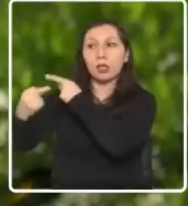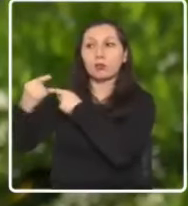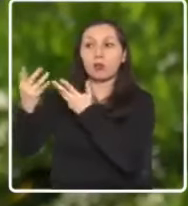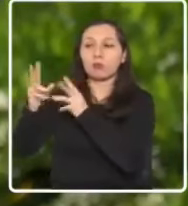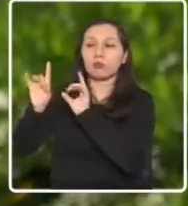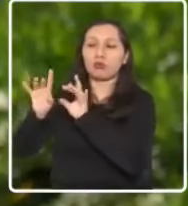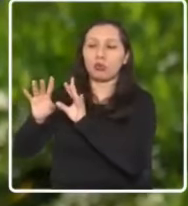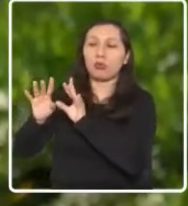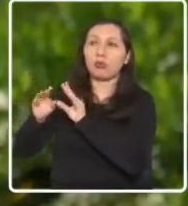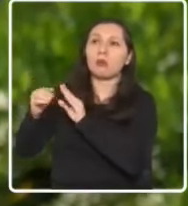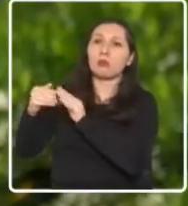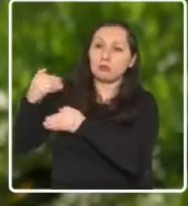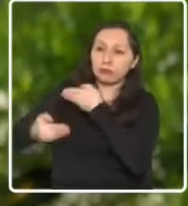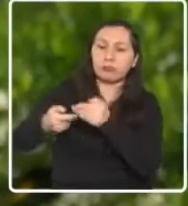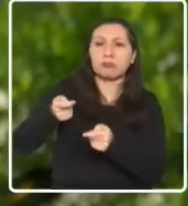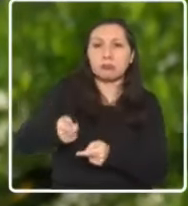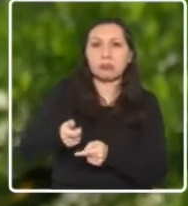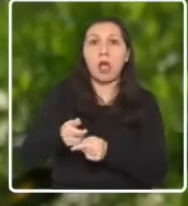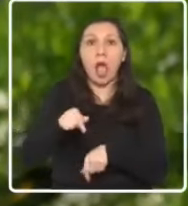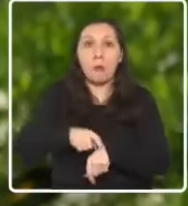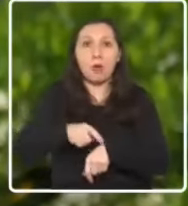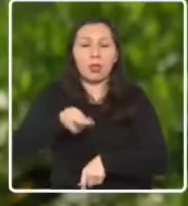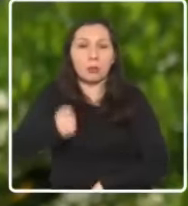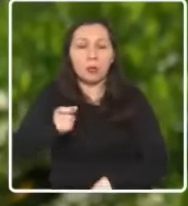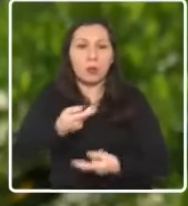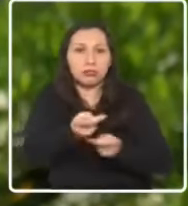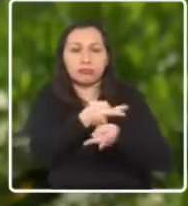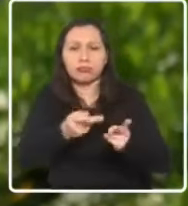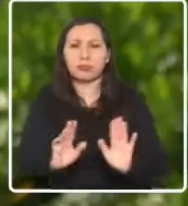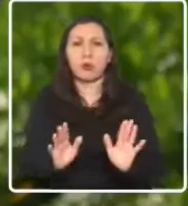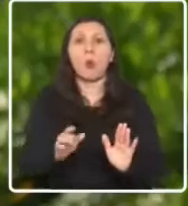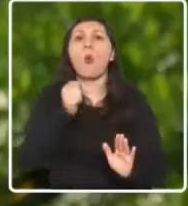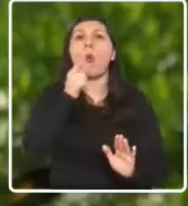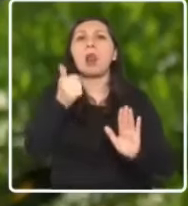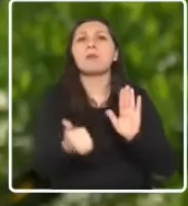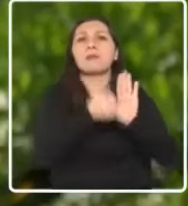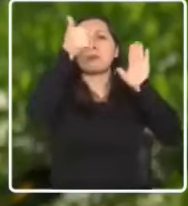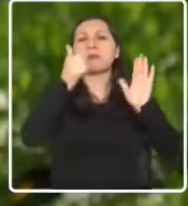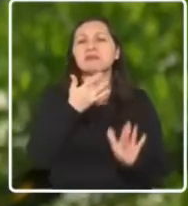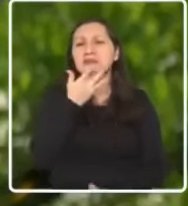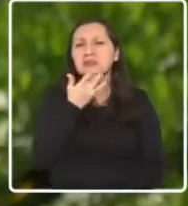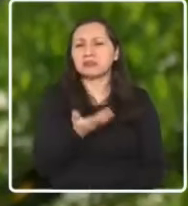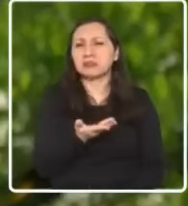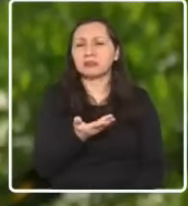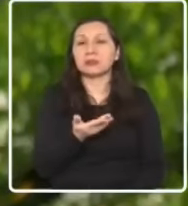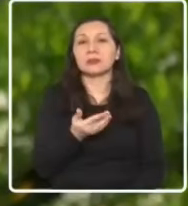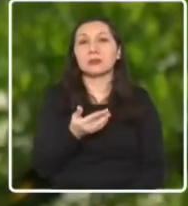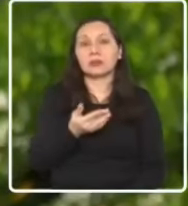trascienda lo inmediato, la cuña del momento, el like efímero. Y en